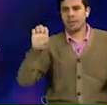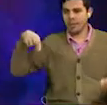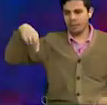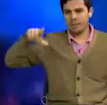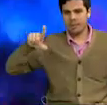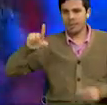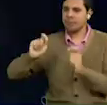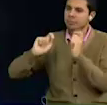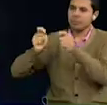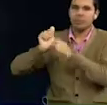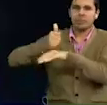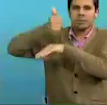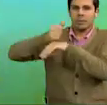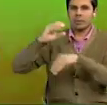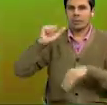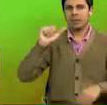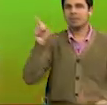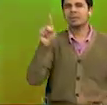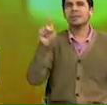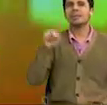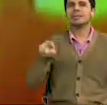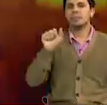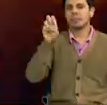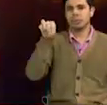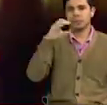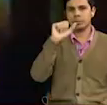nombrado como jefe en San Calixto, de donde era oriundo.